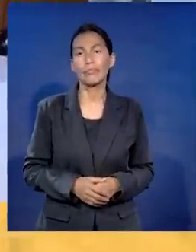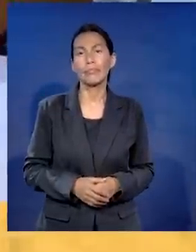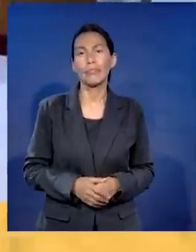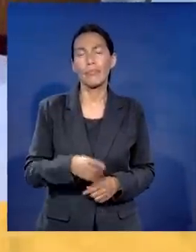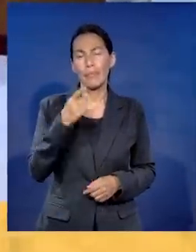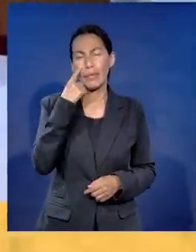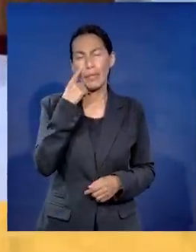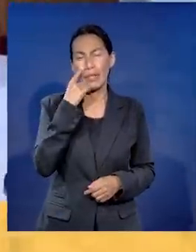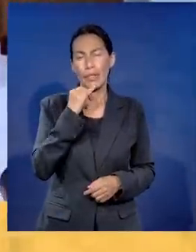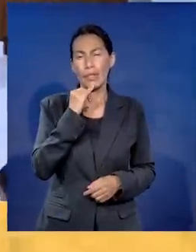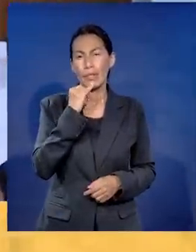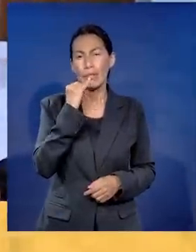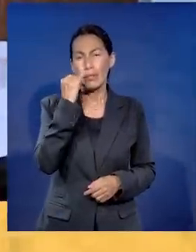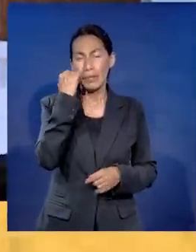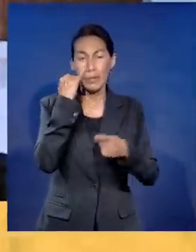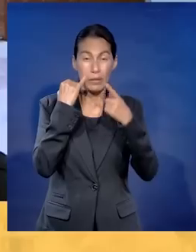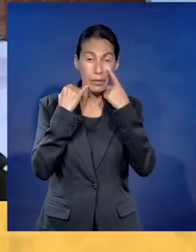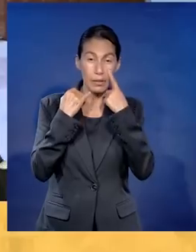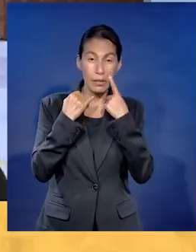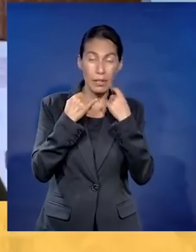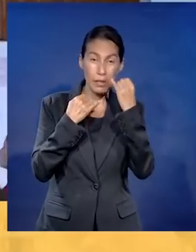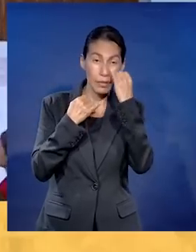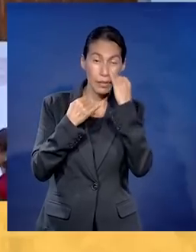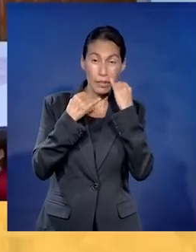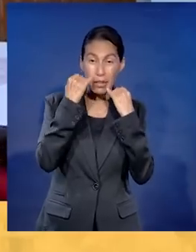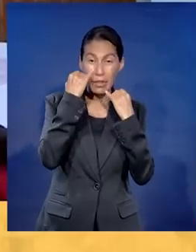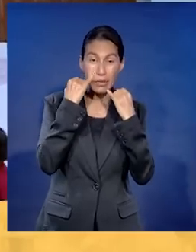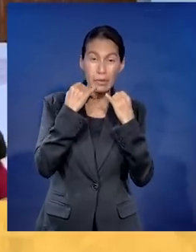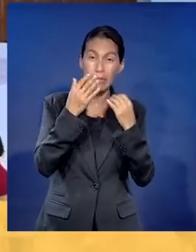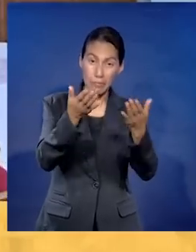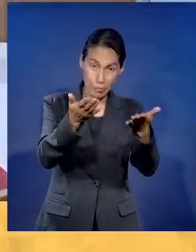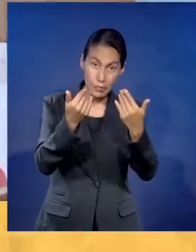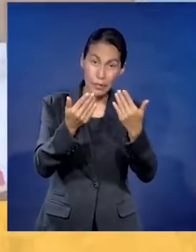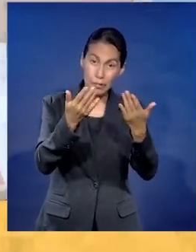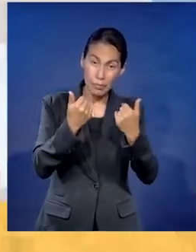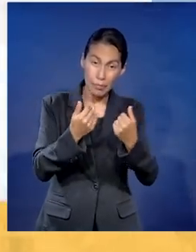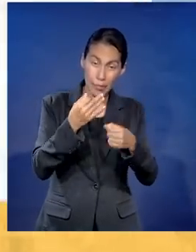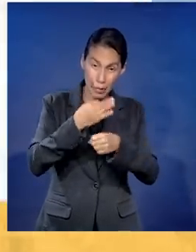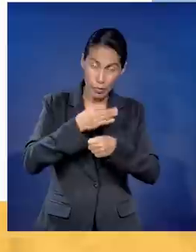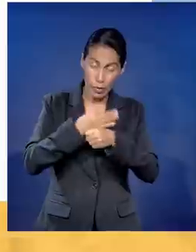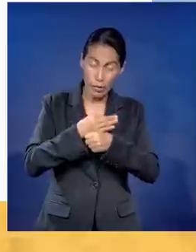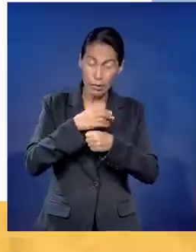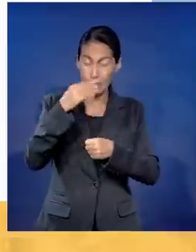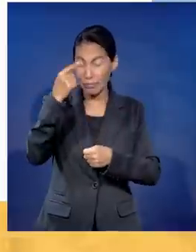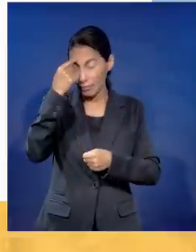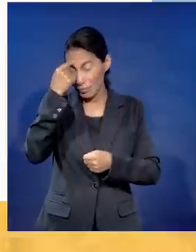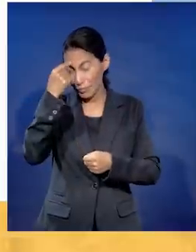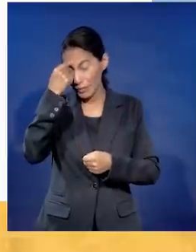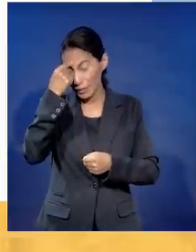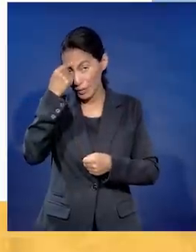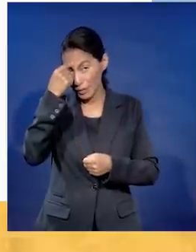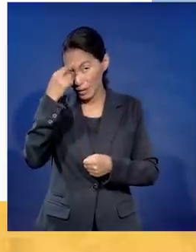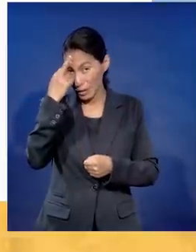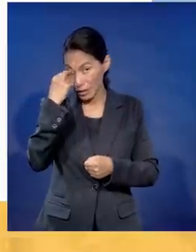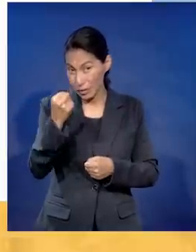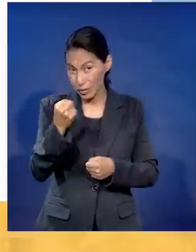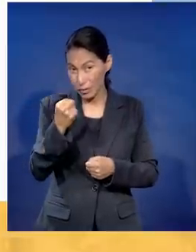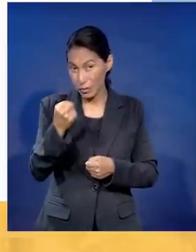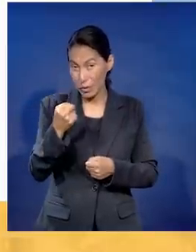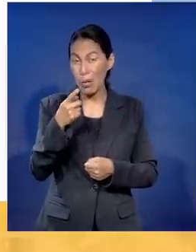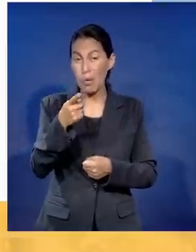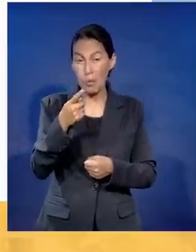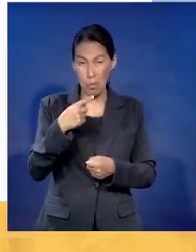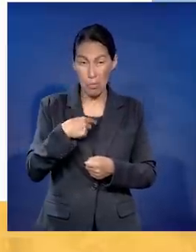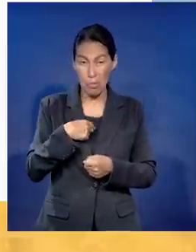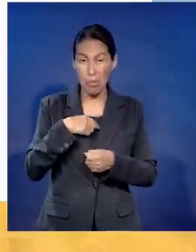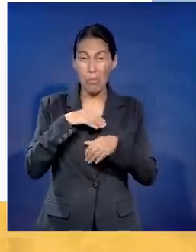capítulo 1 de Isaías me encanta venir ahora y razonemos dice Jehová razonemos no